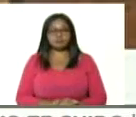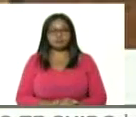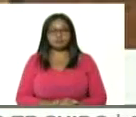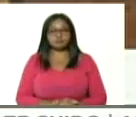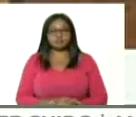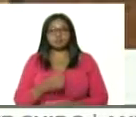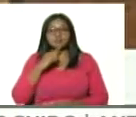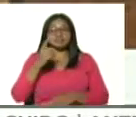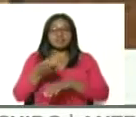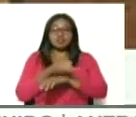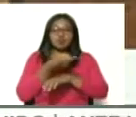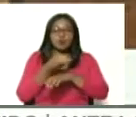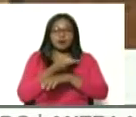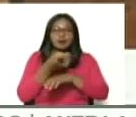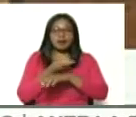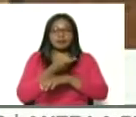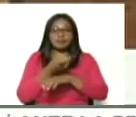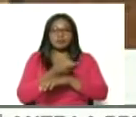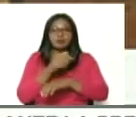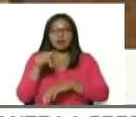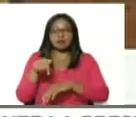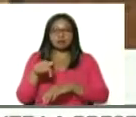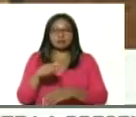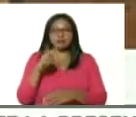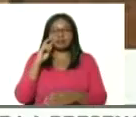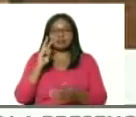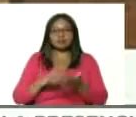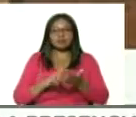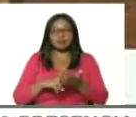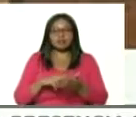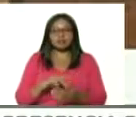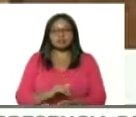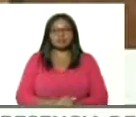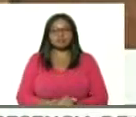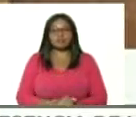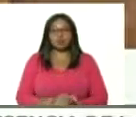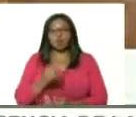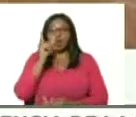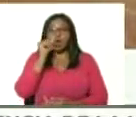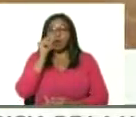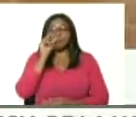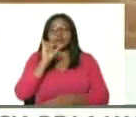el gobernador, por acá en tiempo real, del estado Sucre, Edwin Rojas.